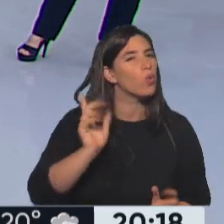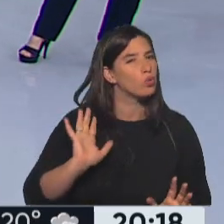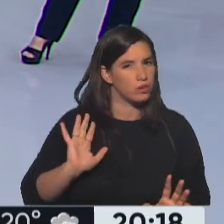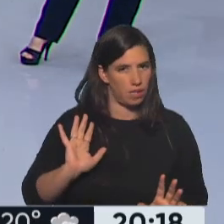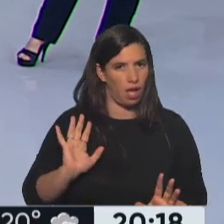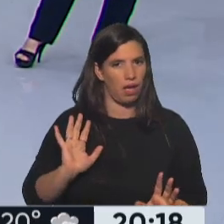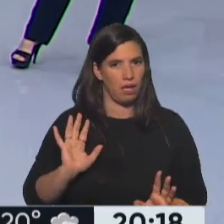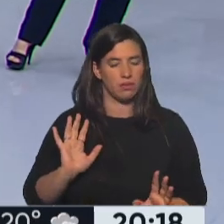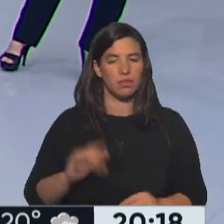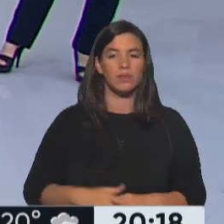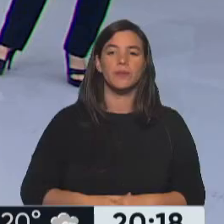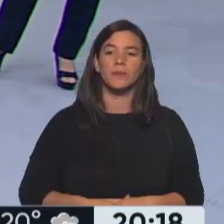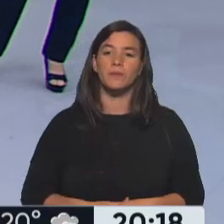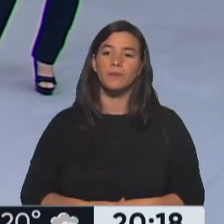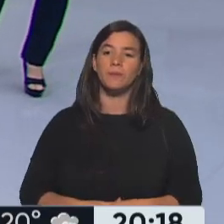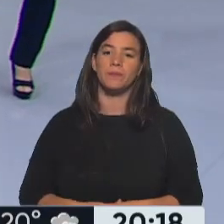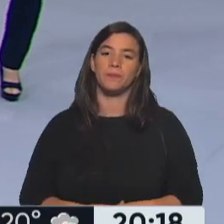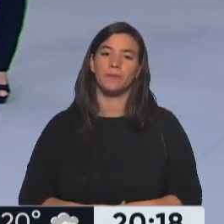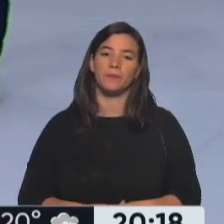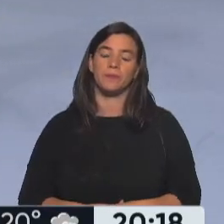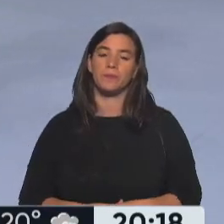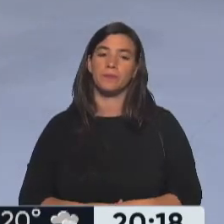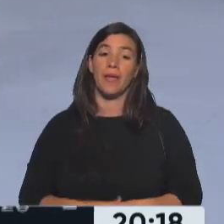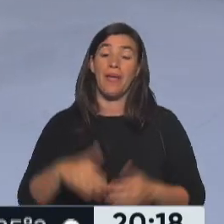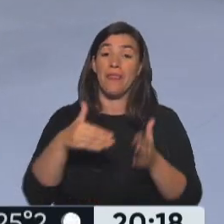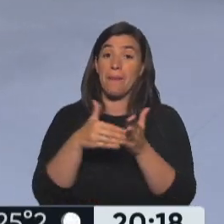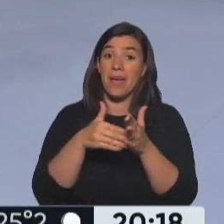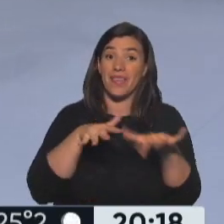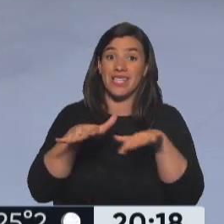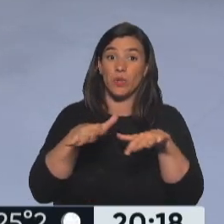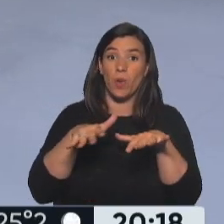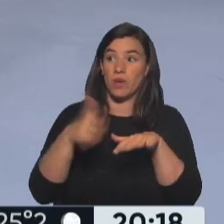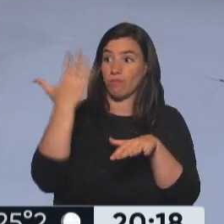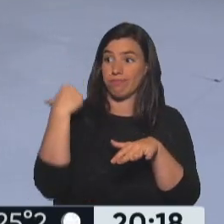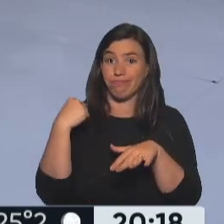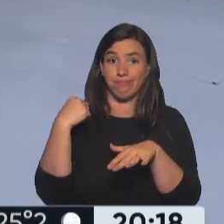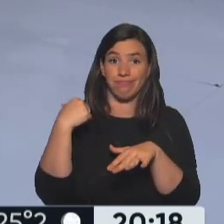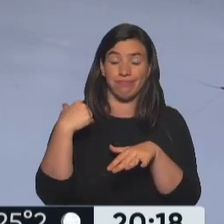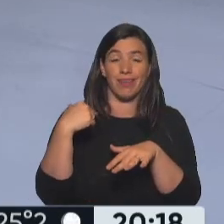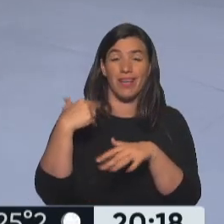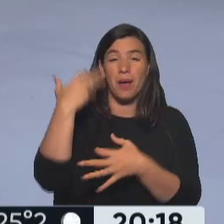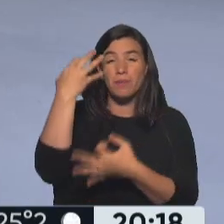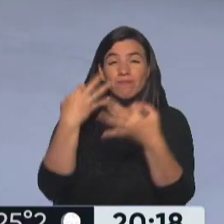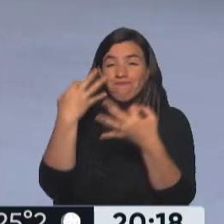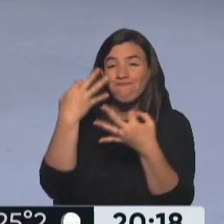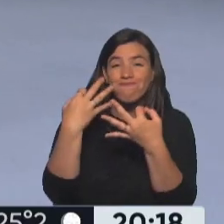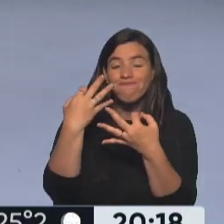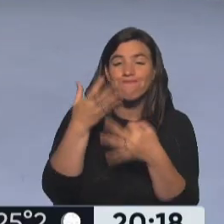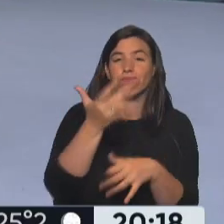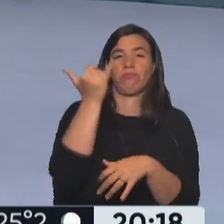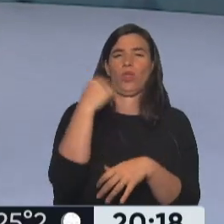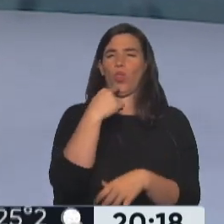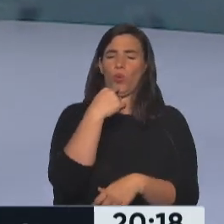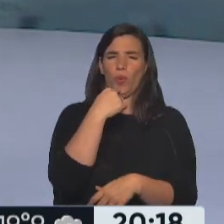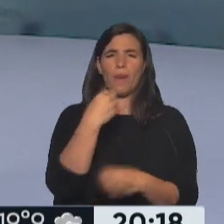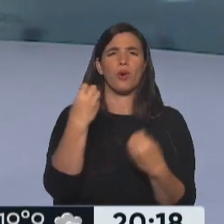las últimas horas, en los últimos días, podríamos decir. ¿Y por qué surge esta pregunta? Bueno, tiene que ver con, por un lado, la decisión de